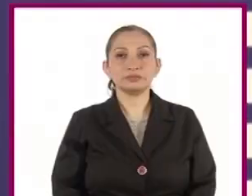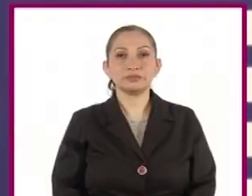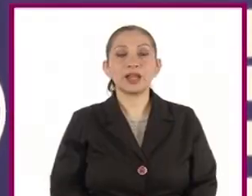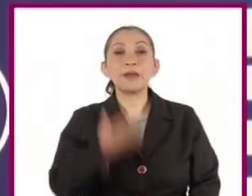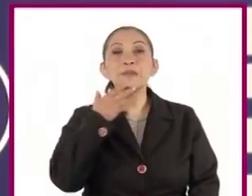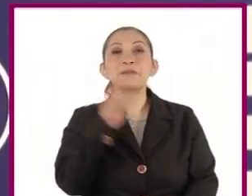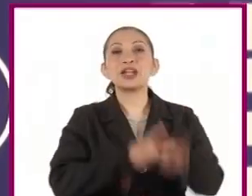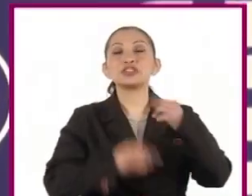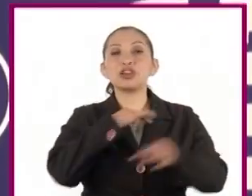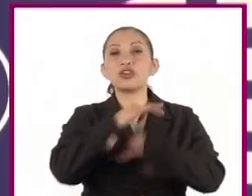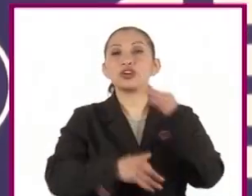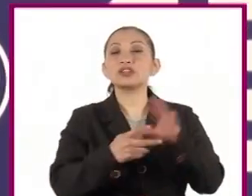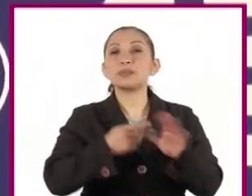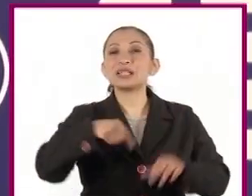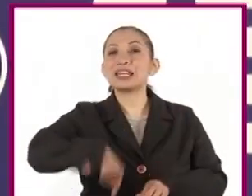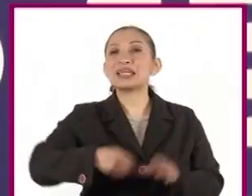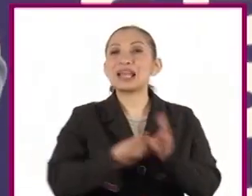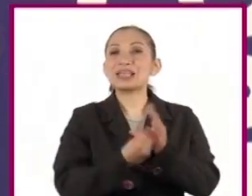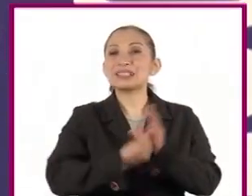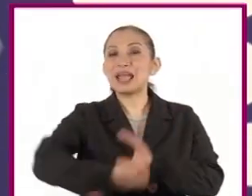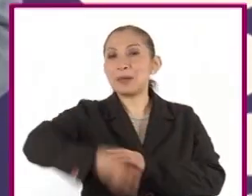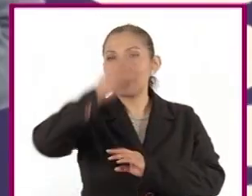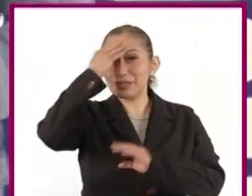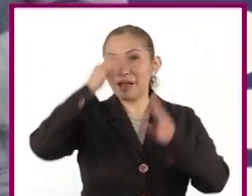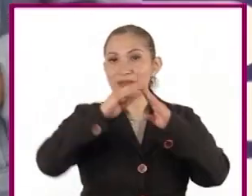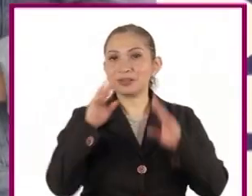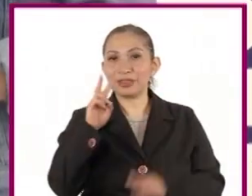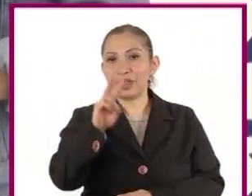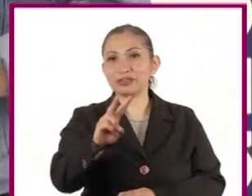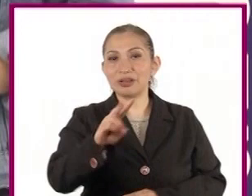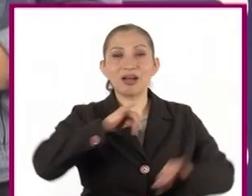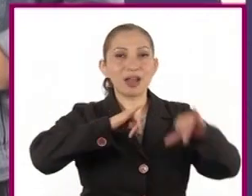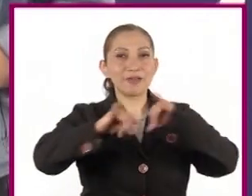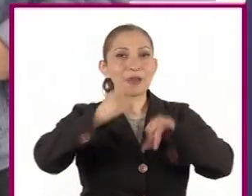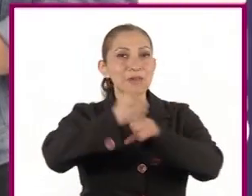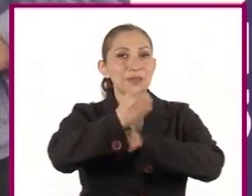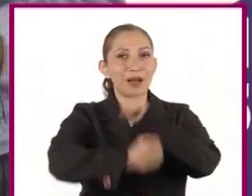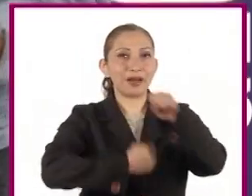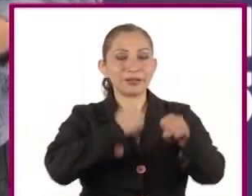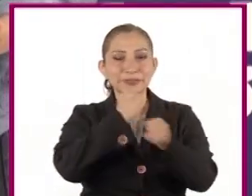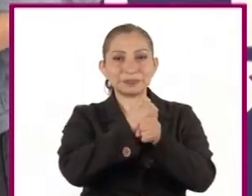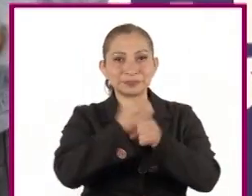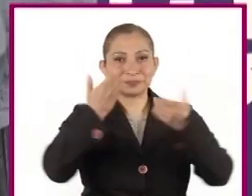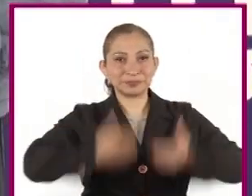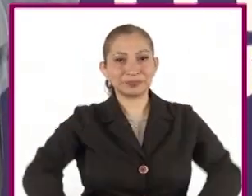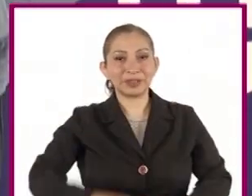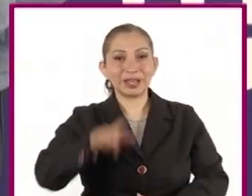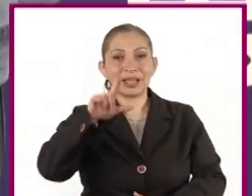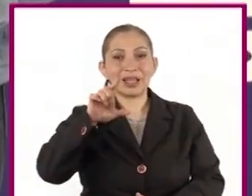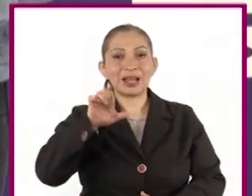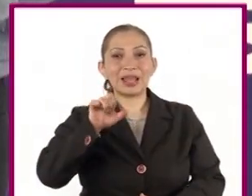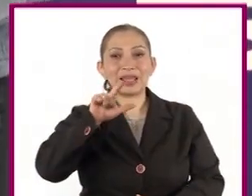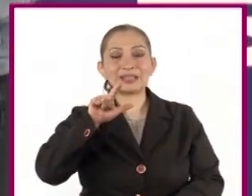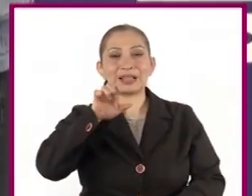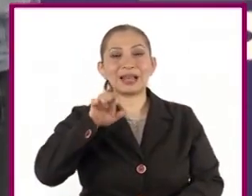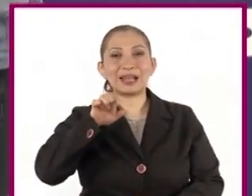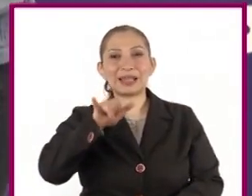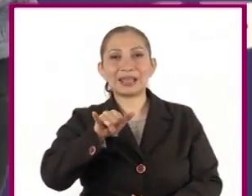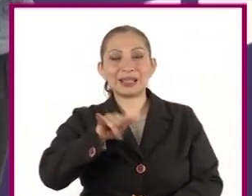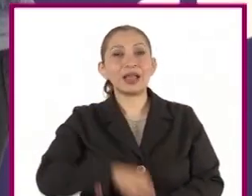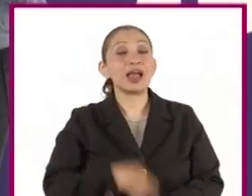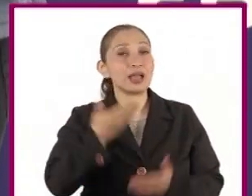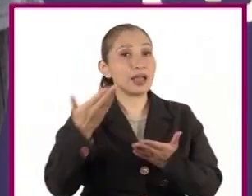Bienvenidas y bienvenidos a una sesión más de Aprende en Casa 2, Geografía Primer Grado. Yo soy Leslie Mendívil y junto con la